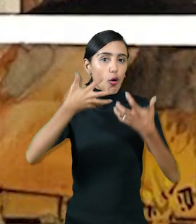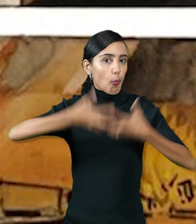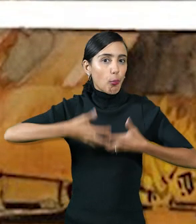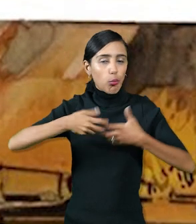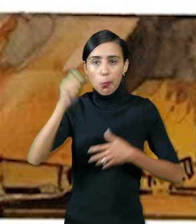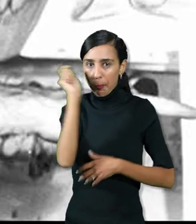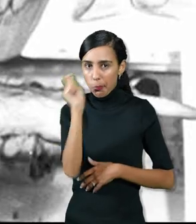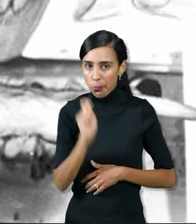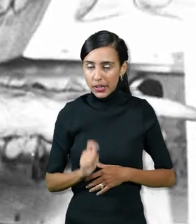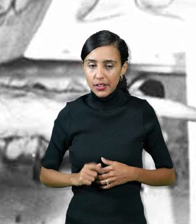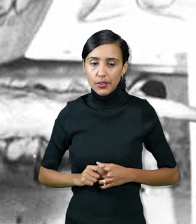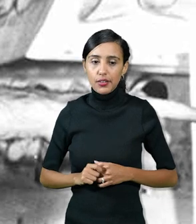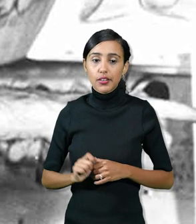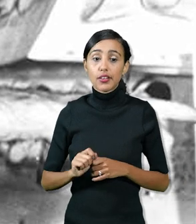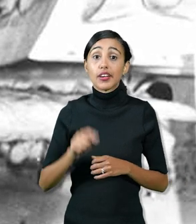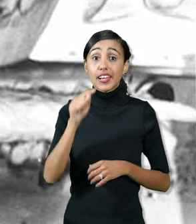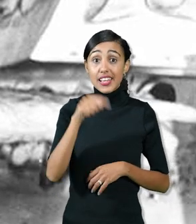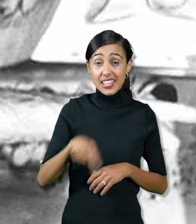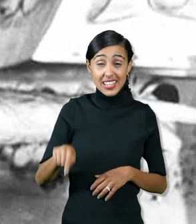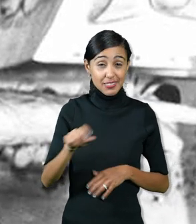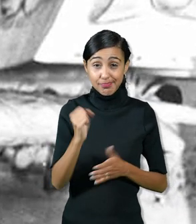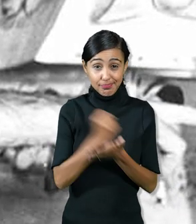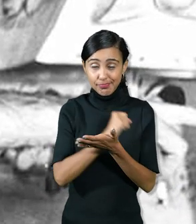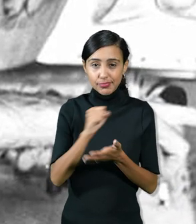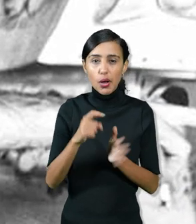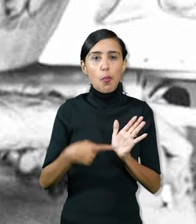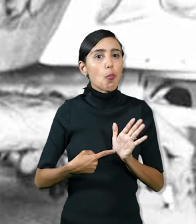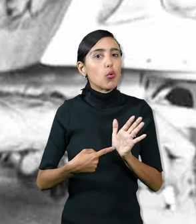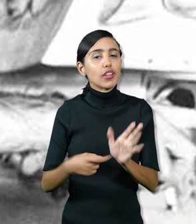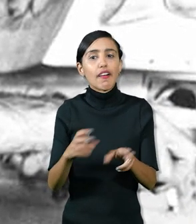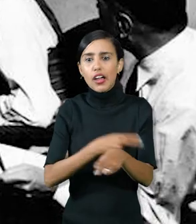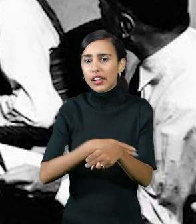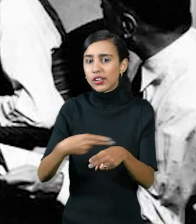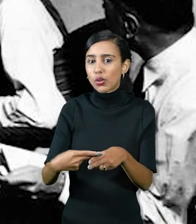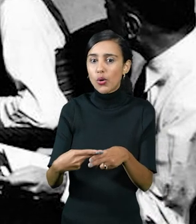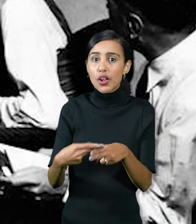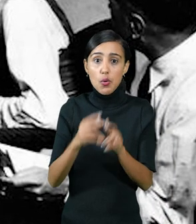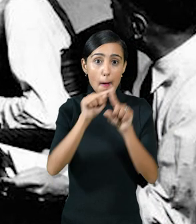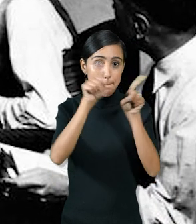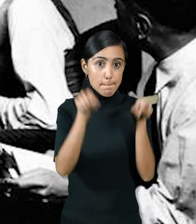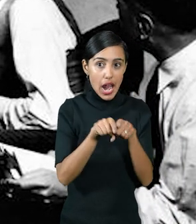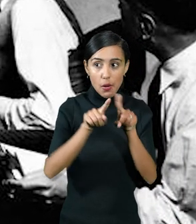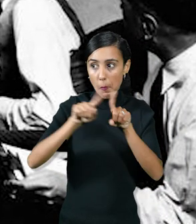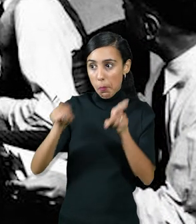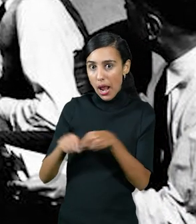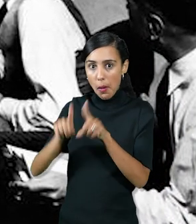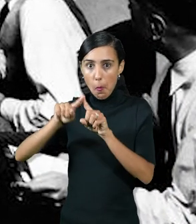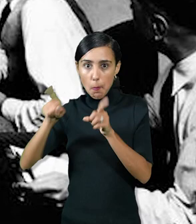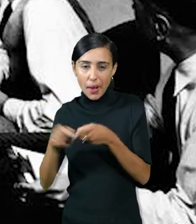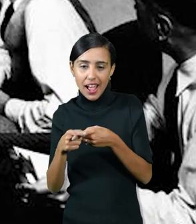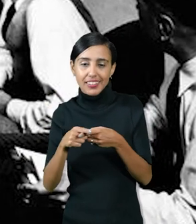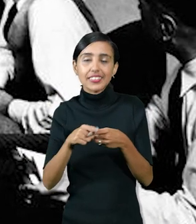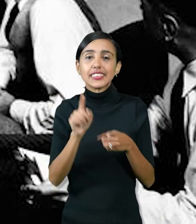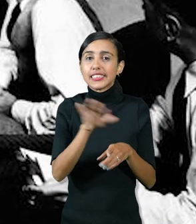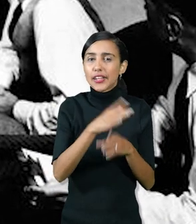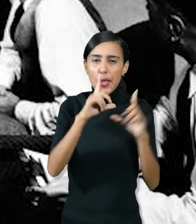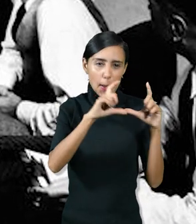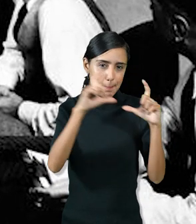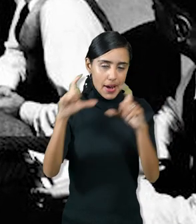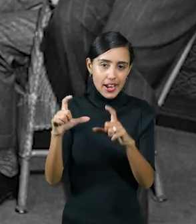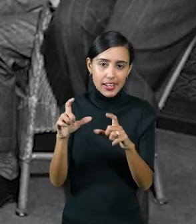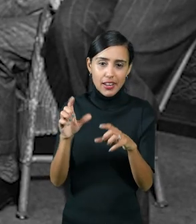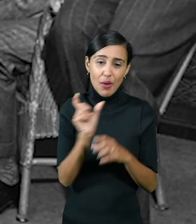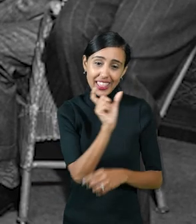películas. Los storyboard originales mostraban historias divididas en planos, cada uno representado por una imagen en